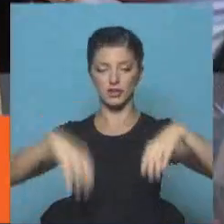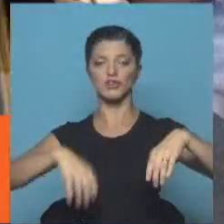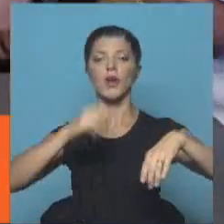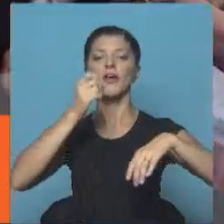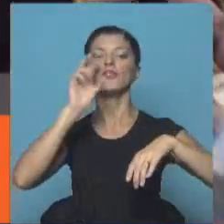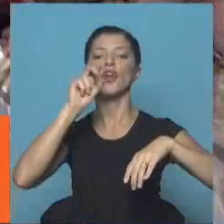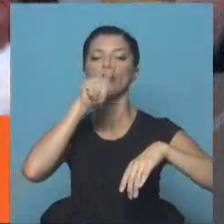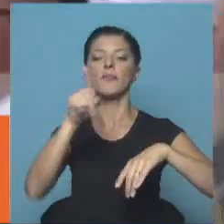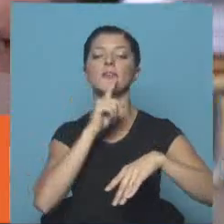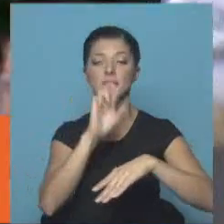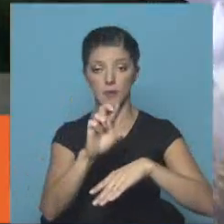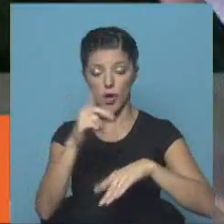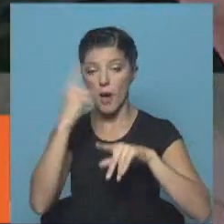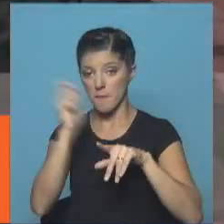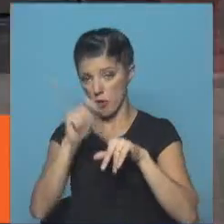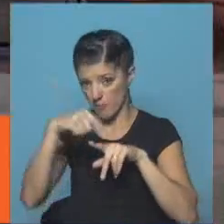Trump.